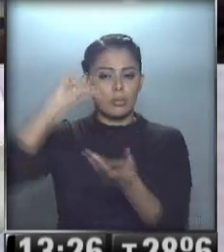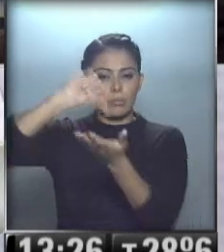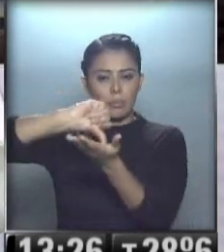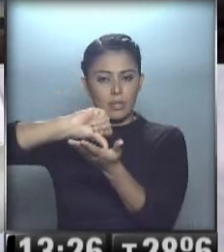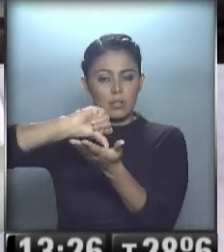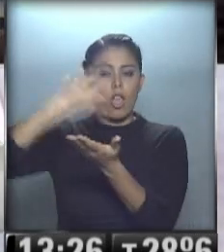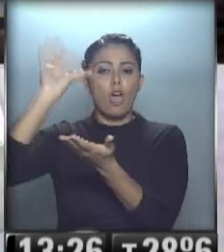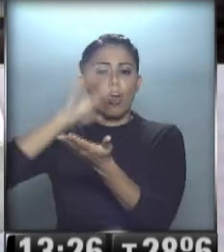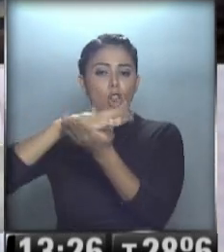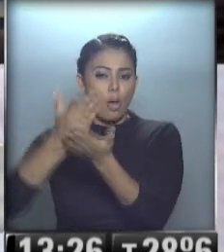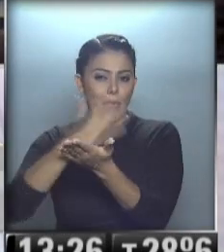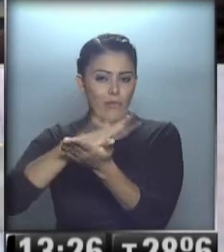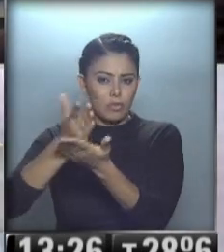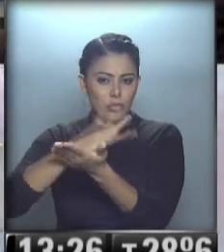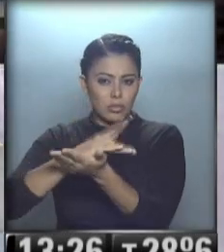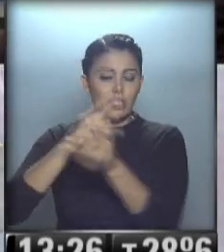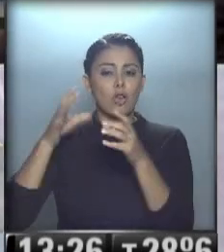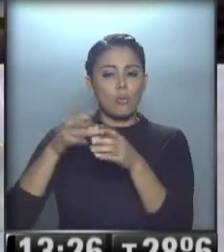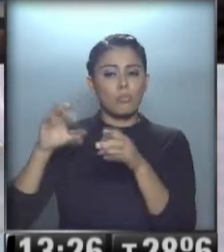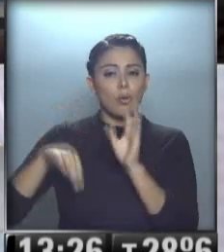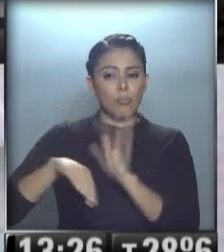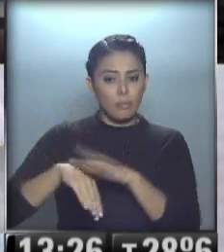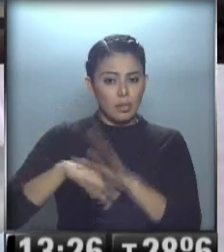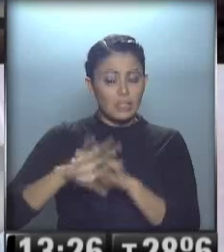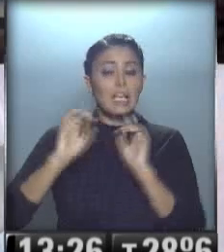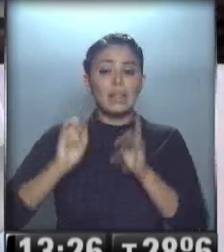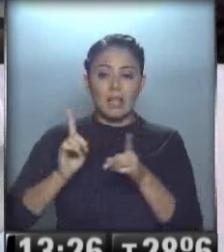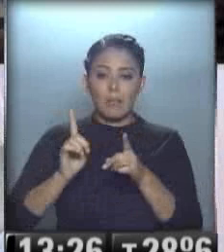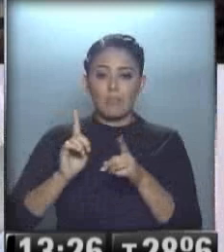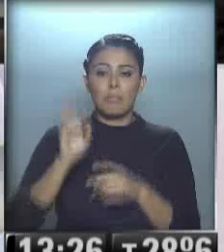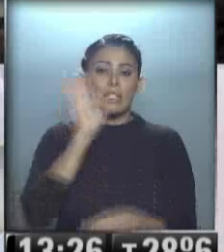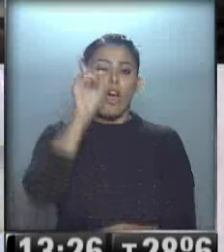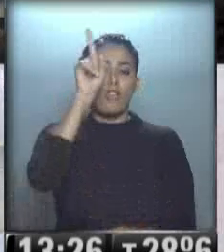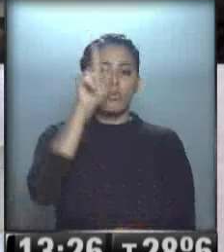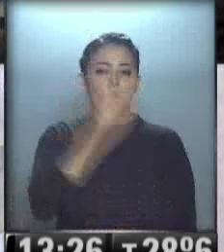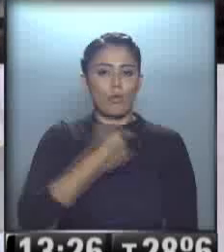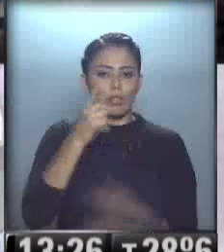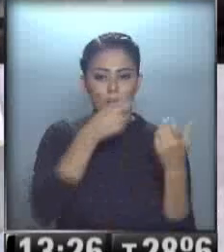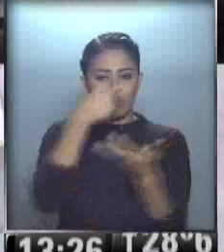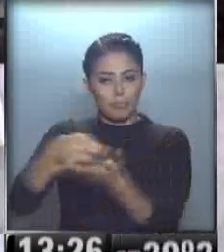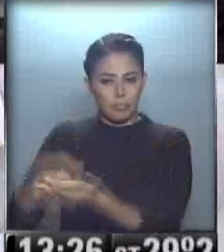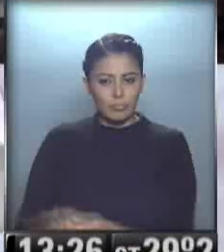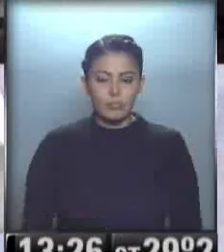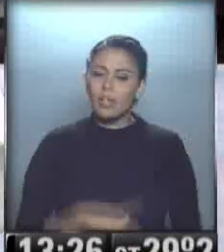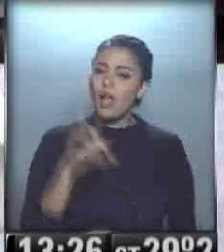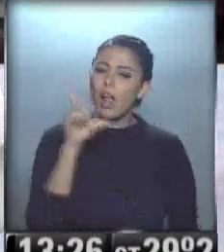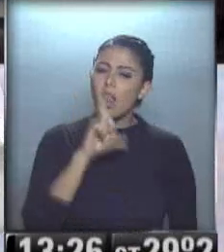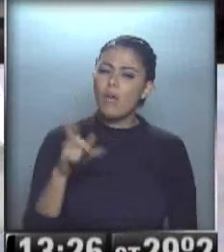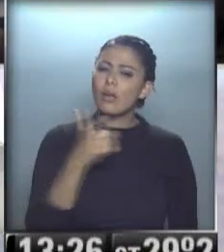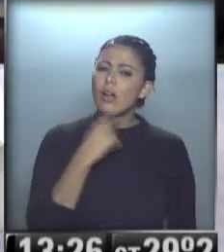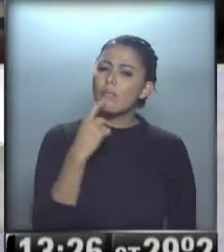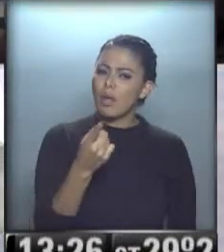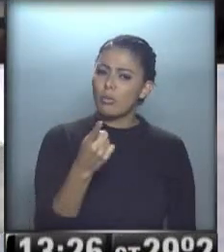sectores de derecha históricamente también a su vez financiados por el poder norteamericano los escuchamos Laura queremos preguntarles por